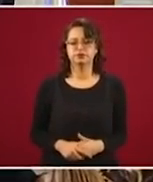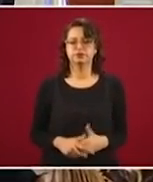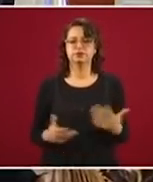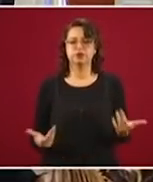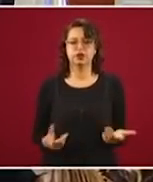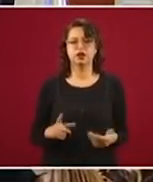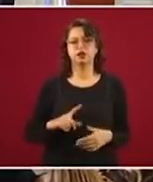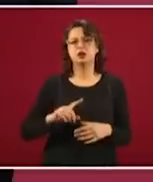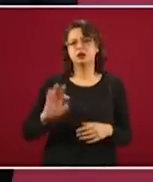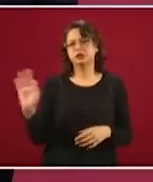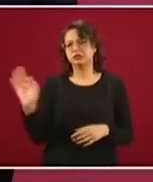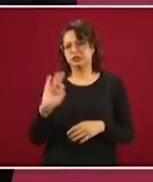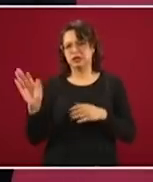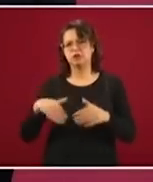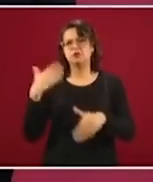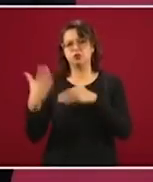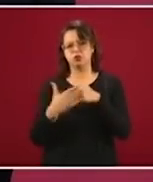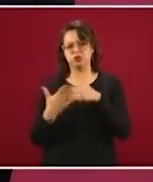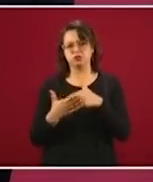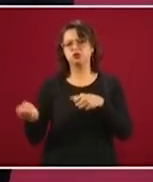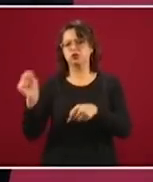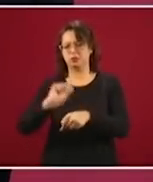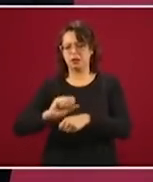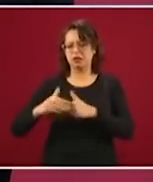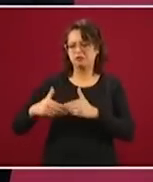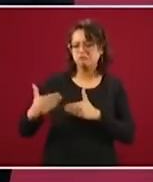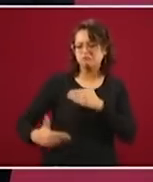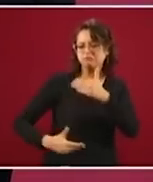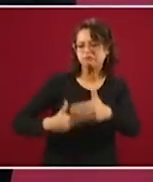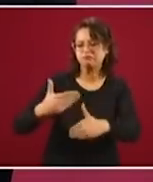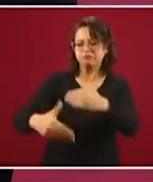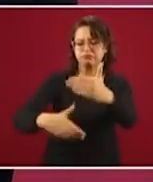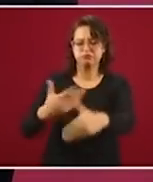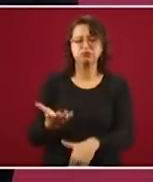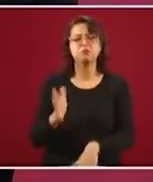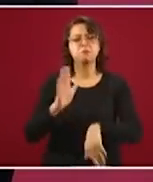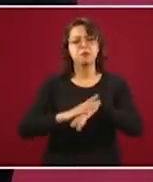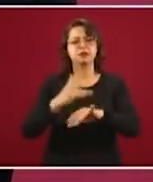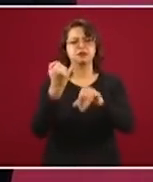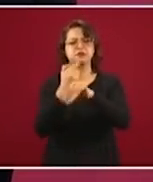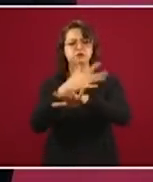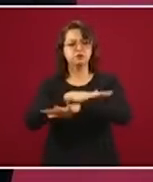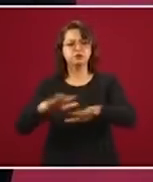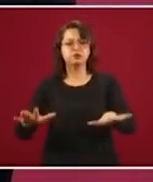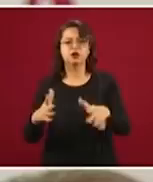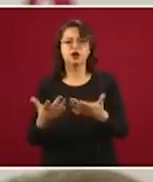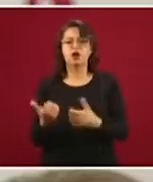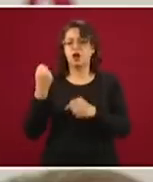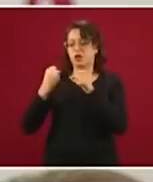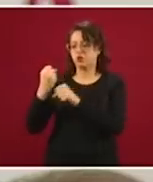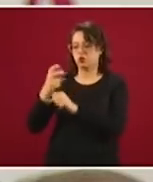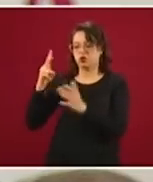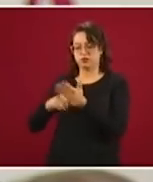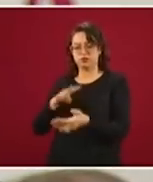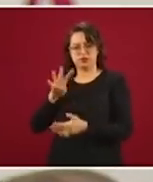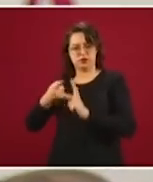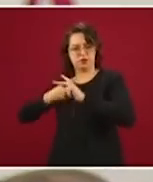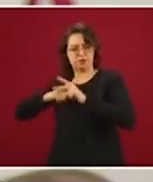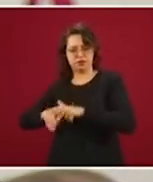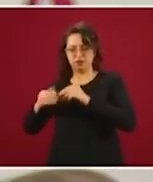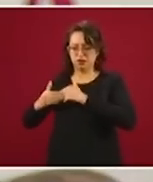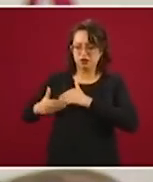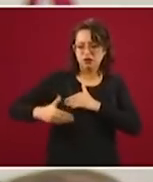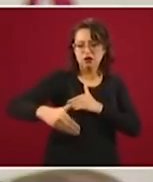algunas pocas semanas, les vamos también a compartir lo que hemos estado trabajando desde 2019 con